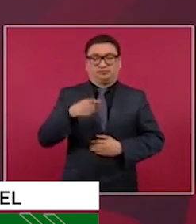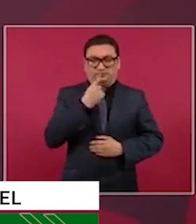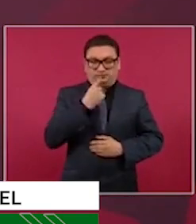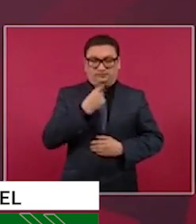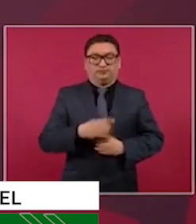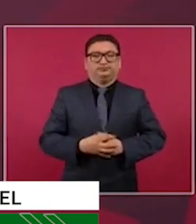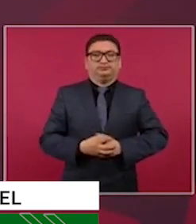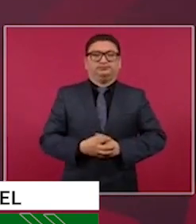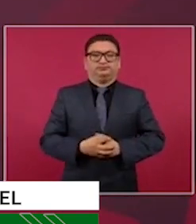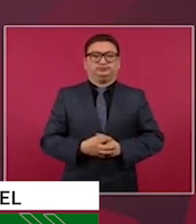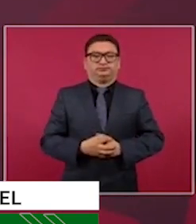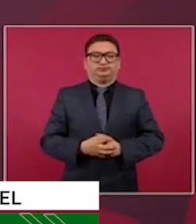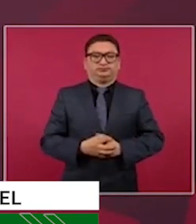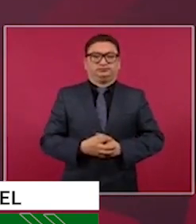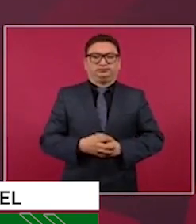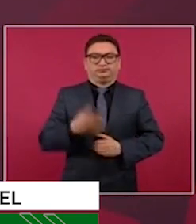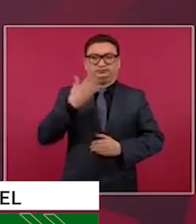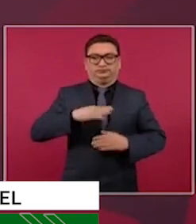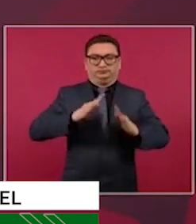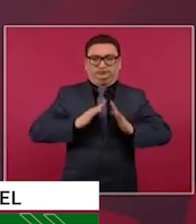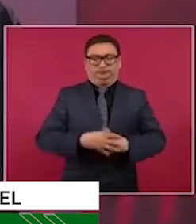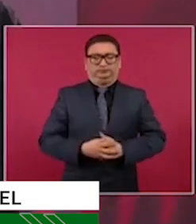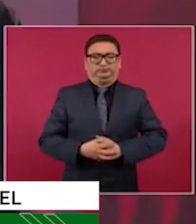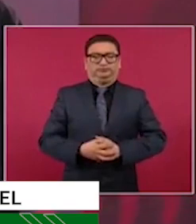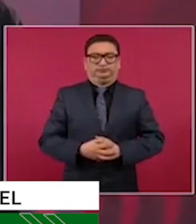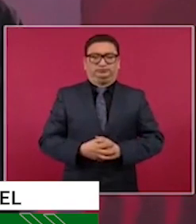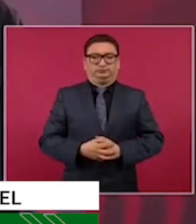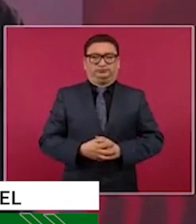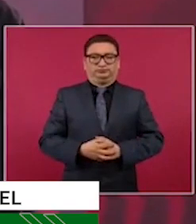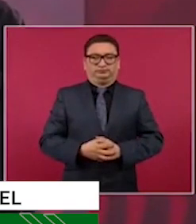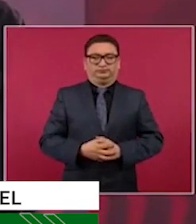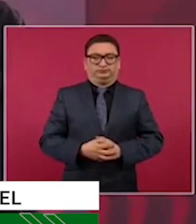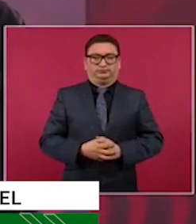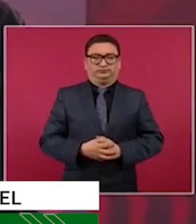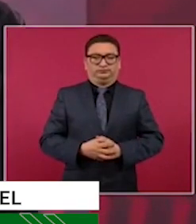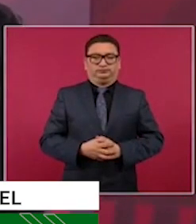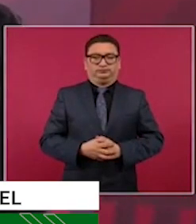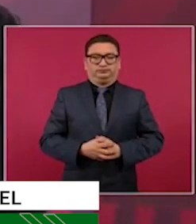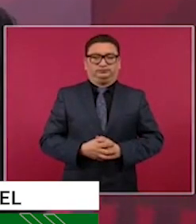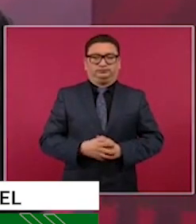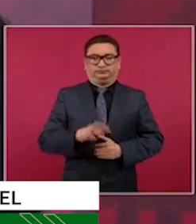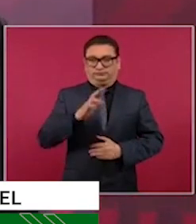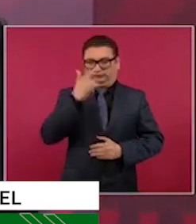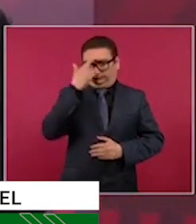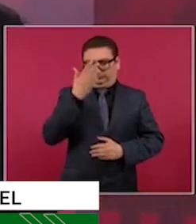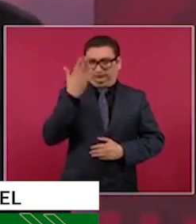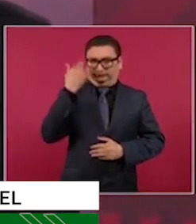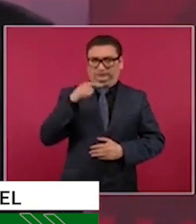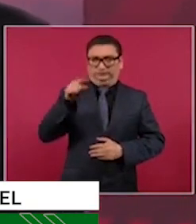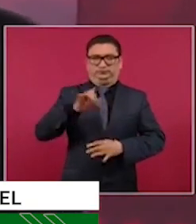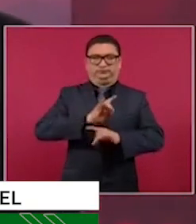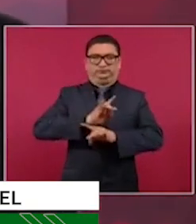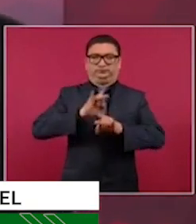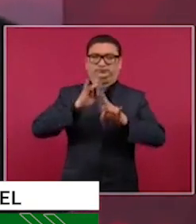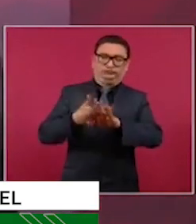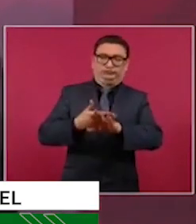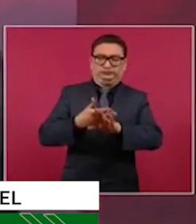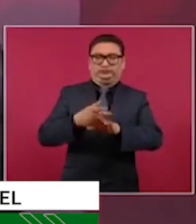oficiales del Ejército, de las Fuerzas Armadas, que perdió la vida en una emboscada